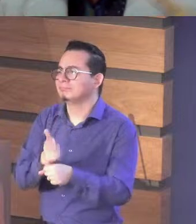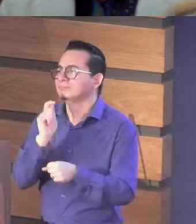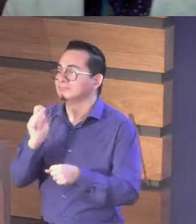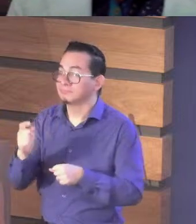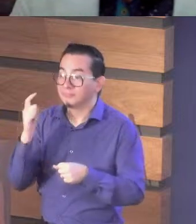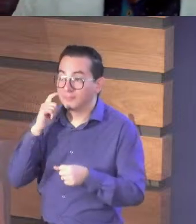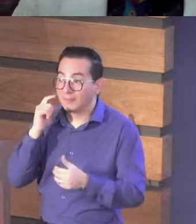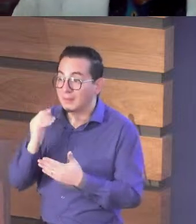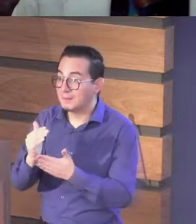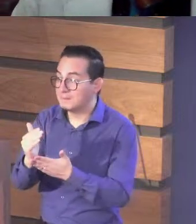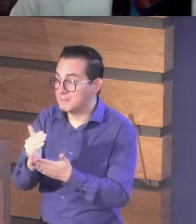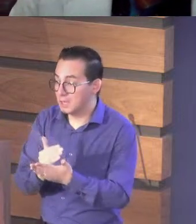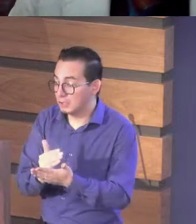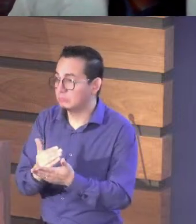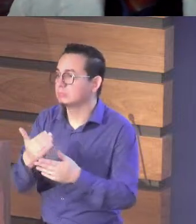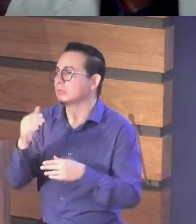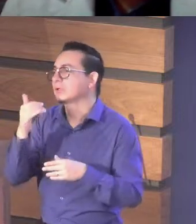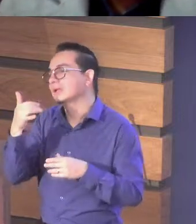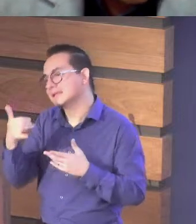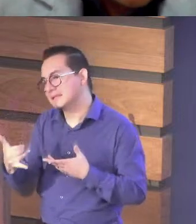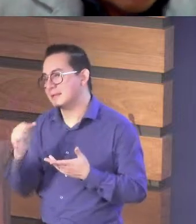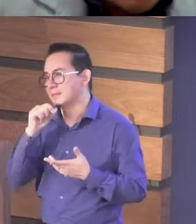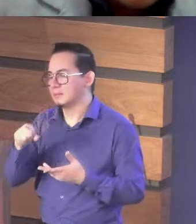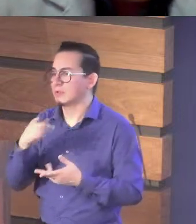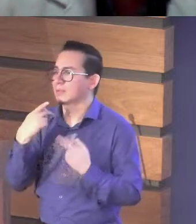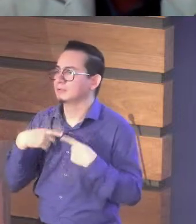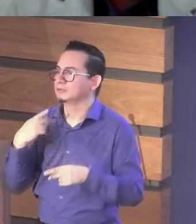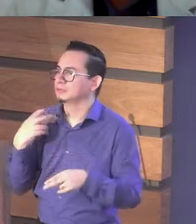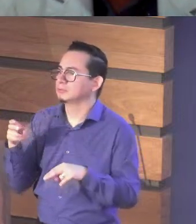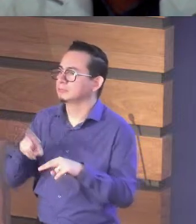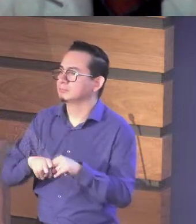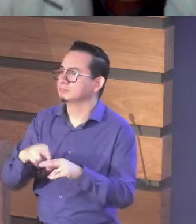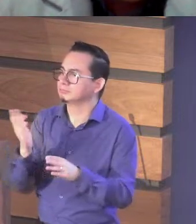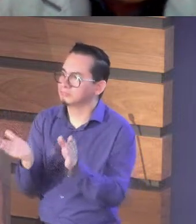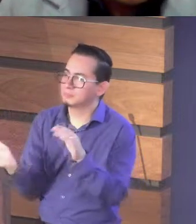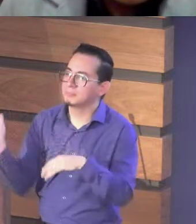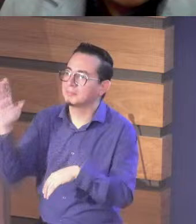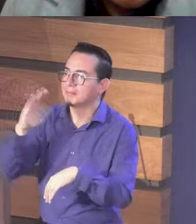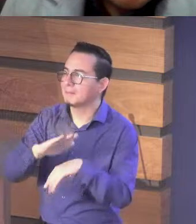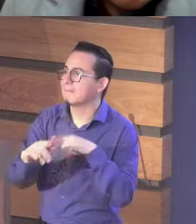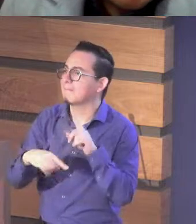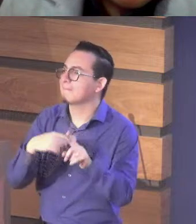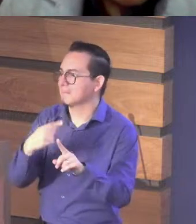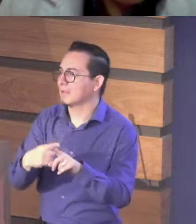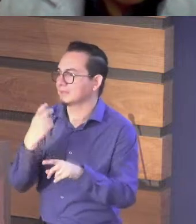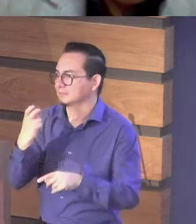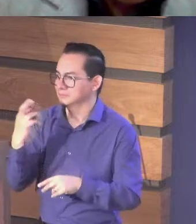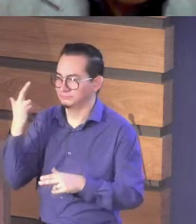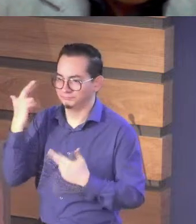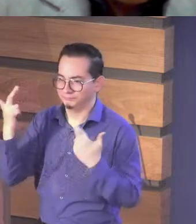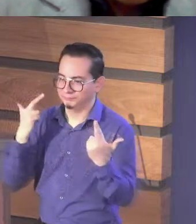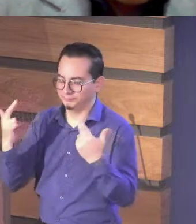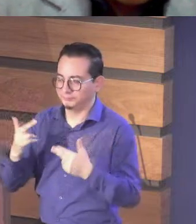auditiva y la exposición al ruido. Siguiente.